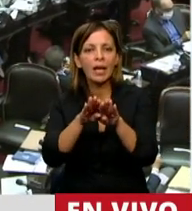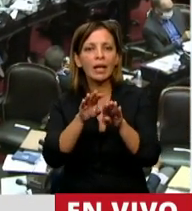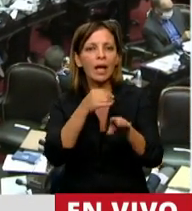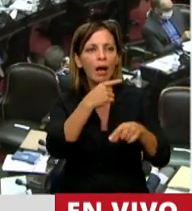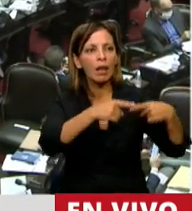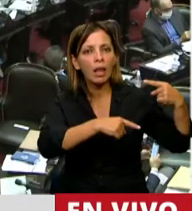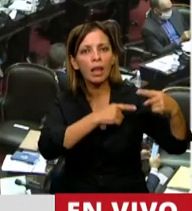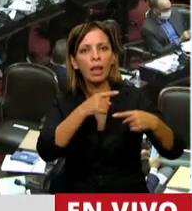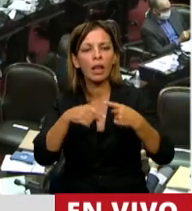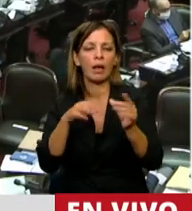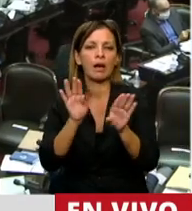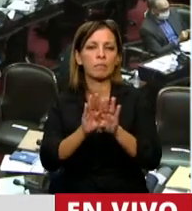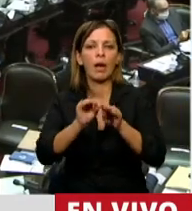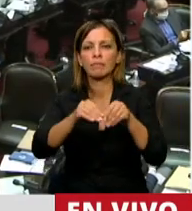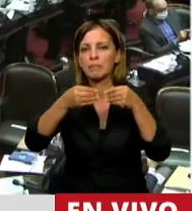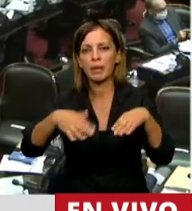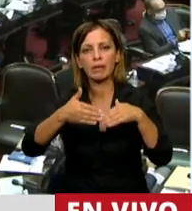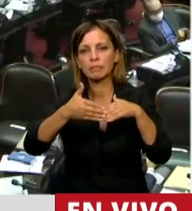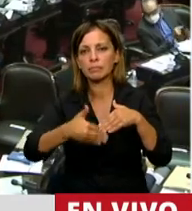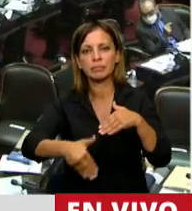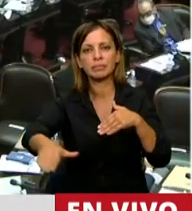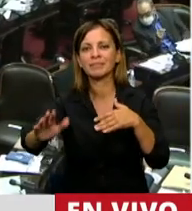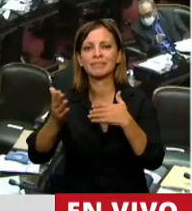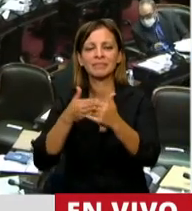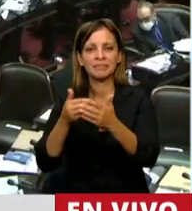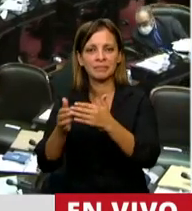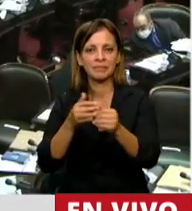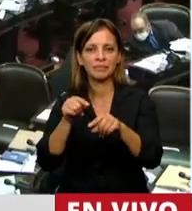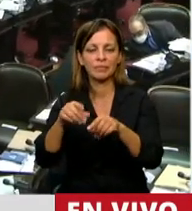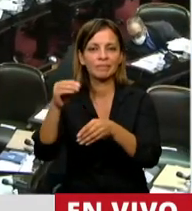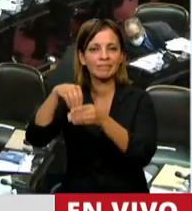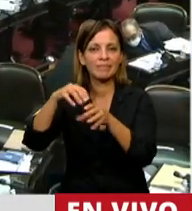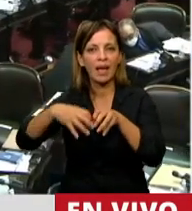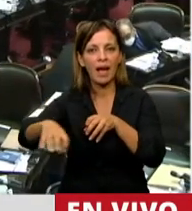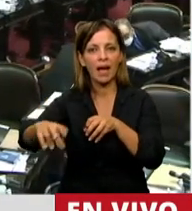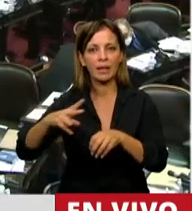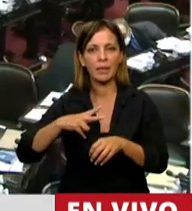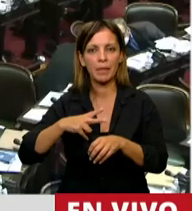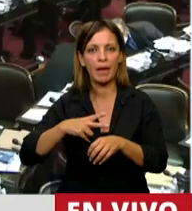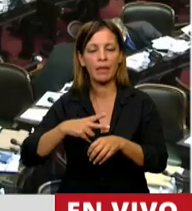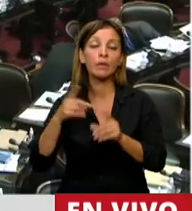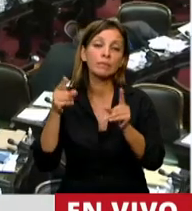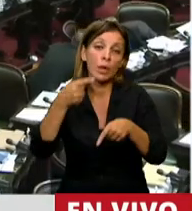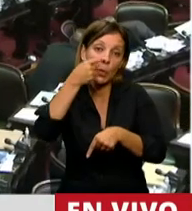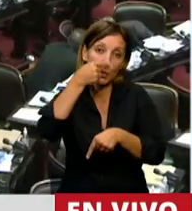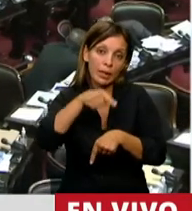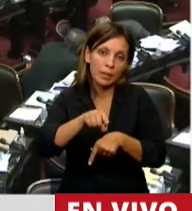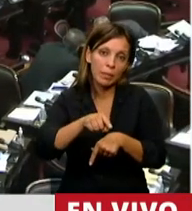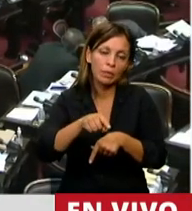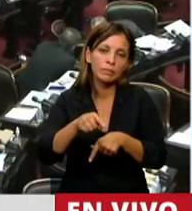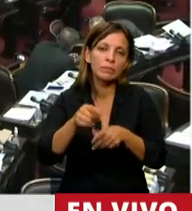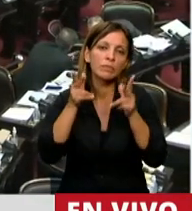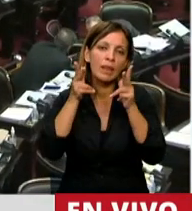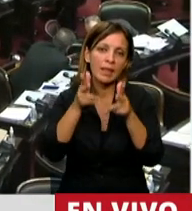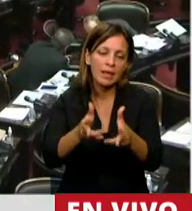marcha una cuestión fundamental como es la construcción en el ámbito privado. Cierro, presidente,